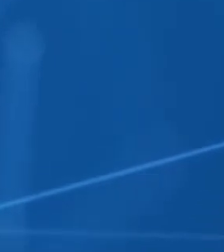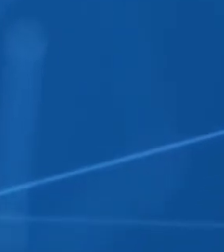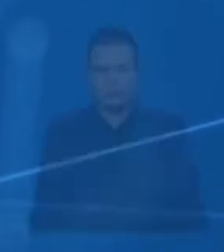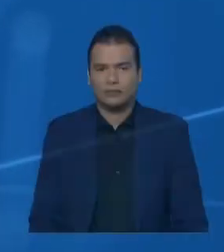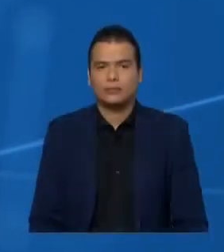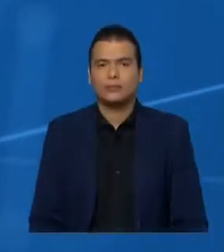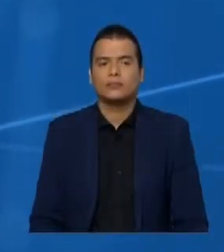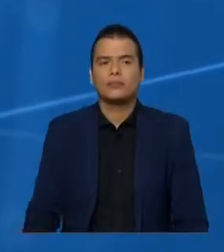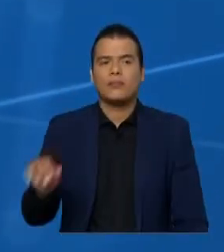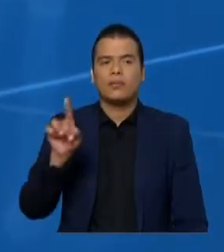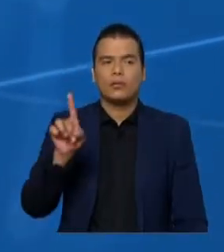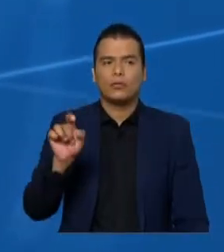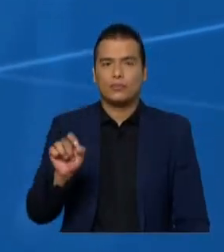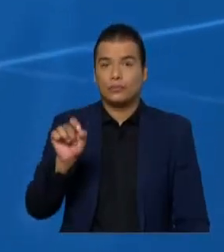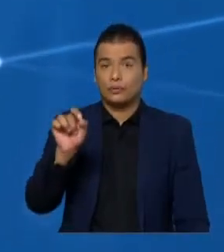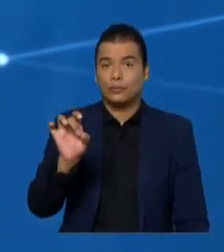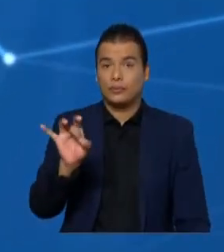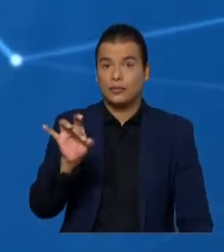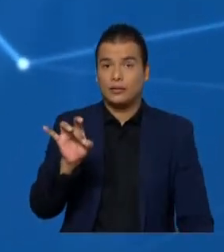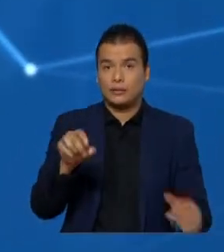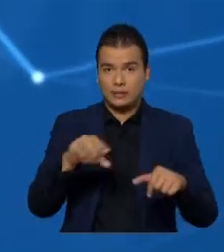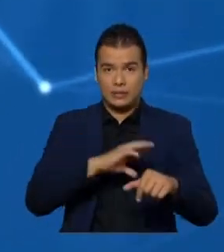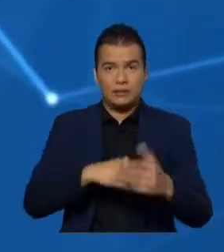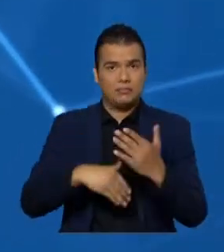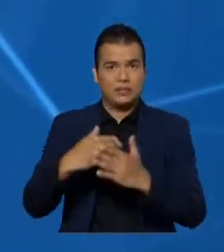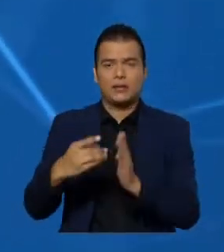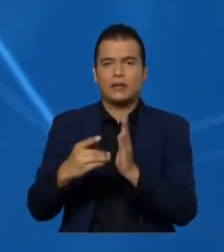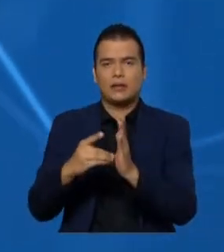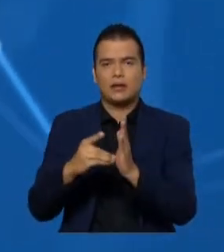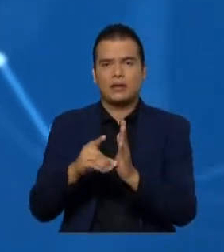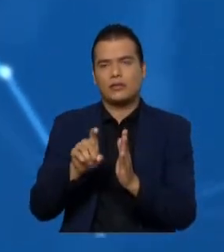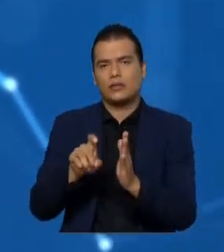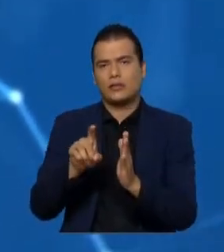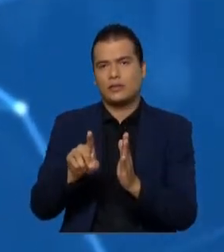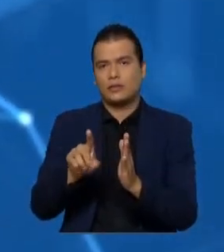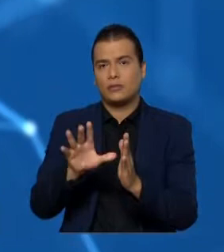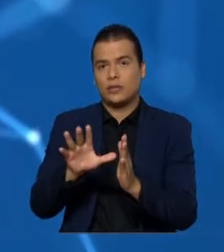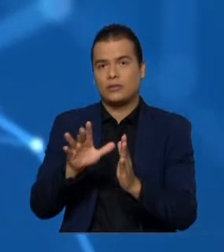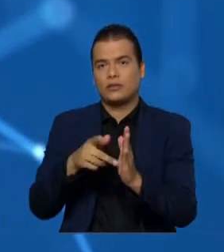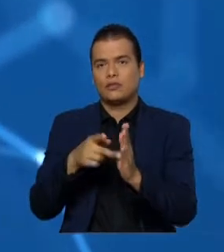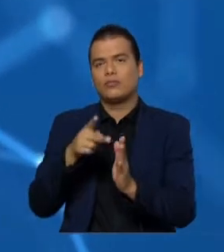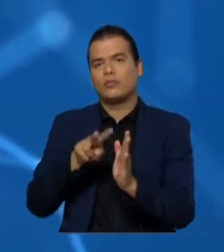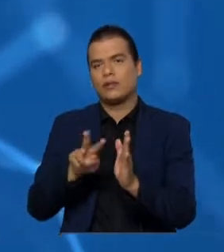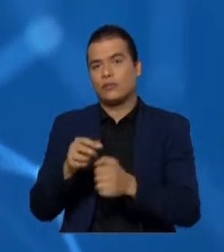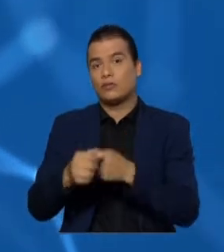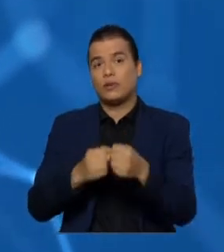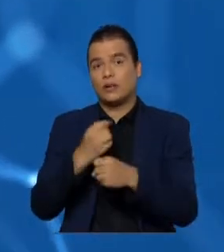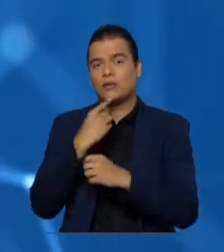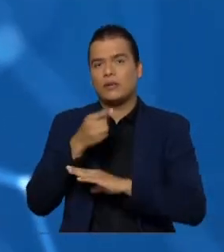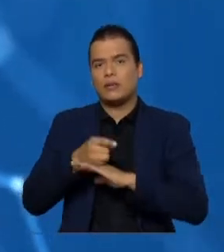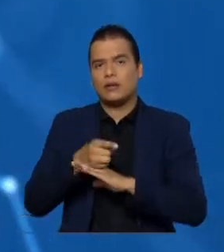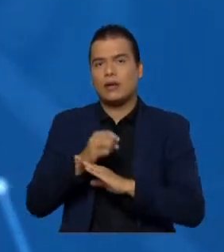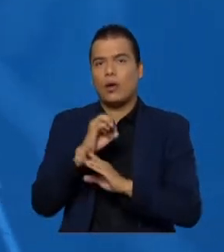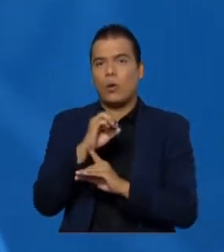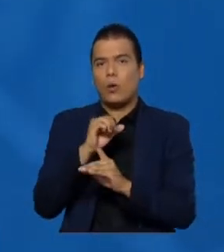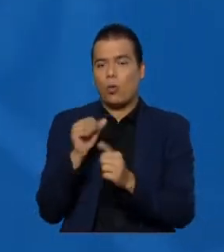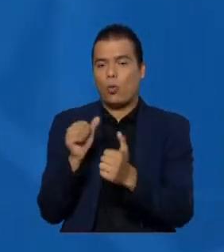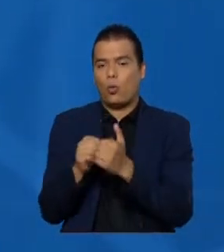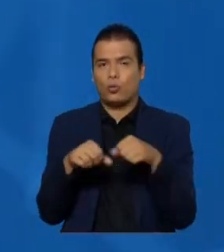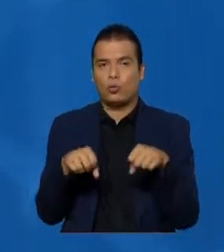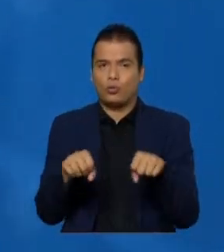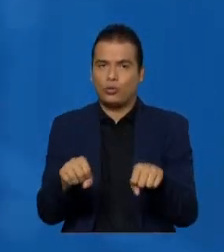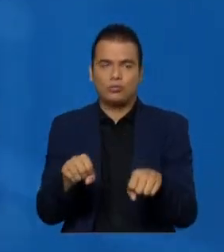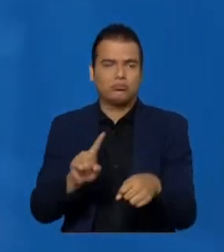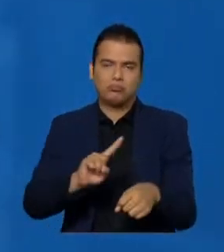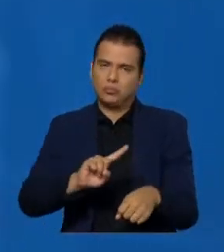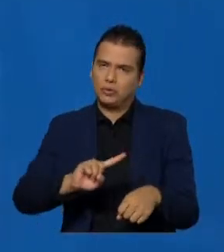Una de la tarde, 15 minutos. Comenzó a regir en Cali el decreto 615 del 2022, el cual restringe la circulación de motocicletas con